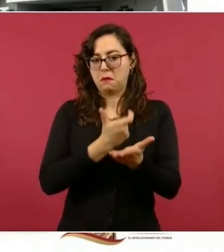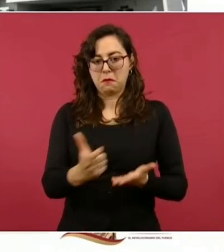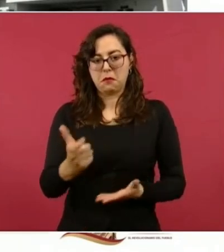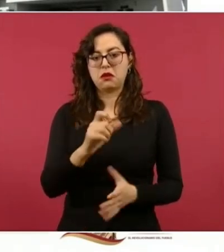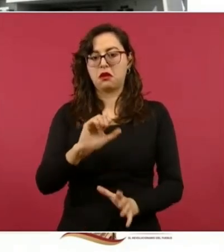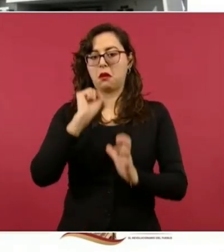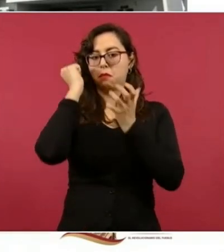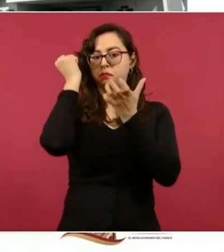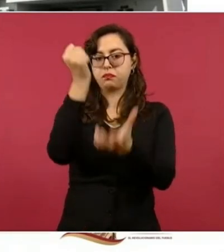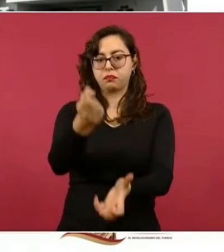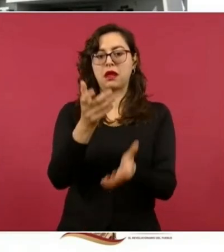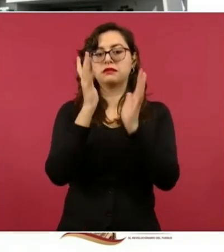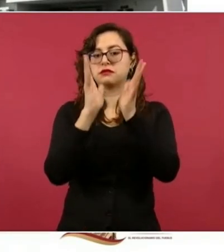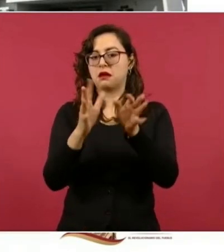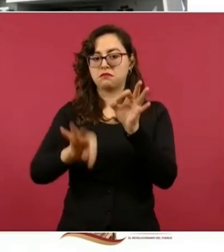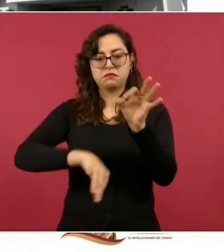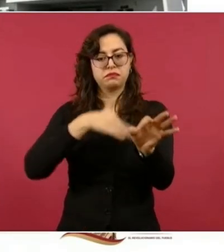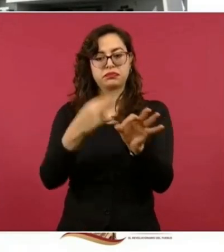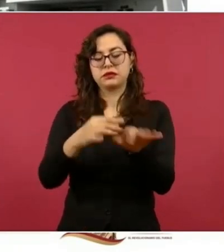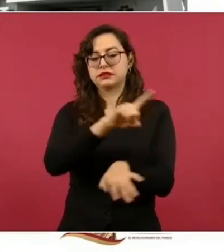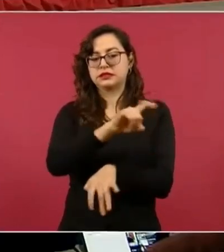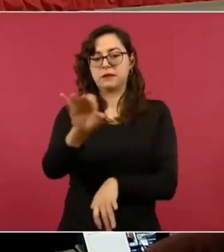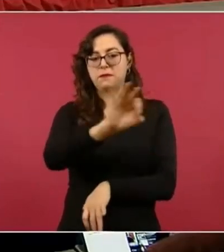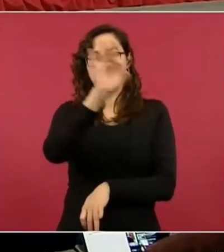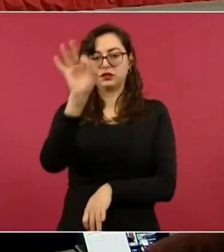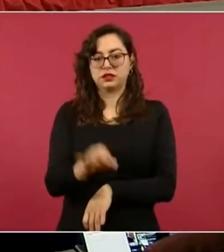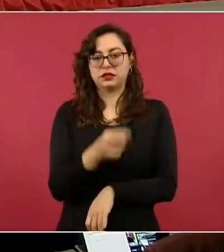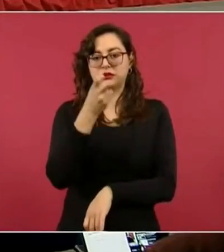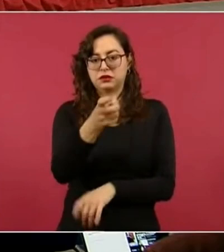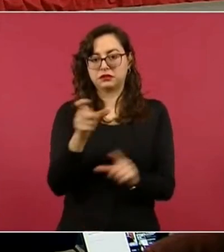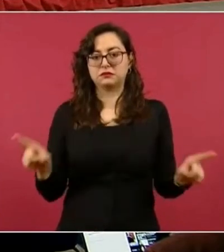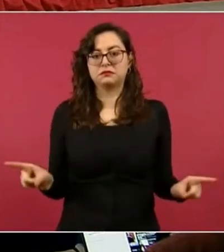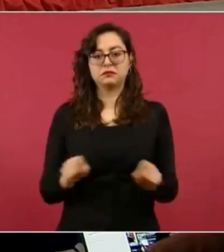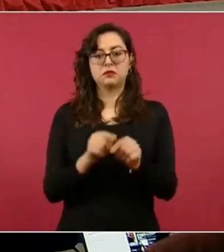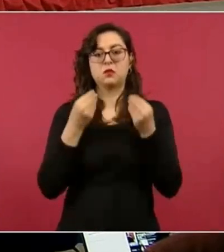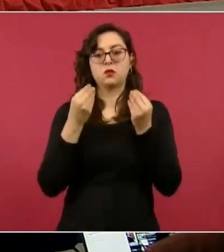en ese estado. Será todo por mi parte, señor presidente. Muchas